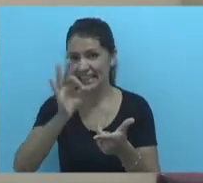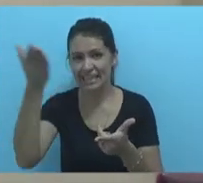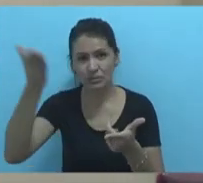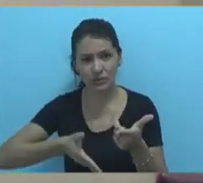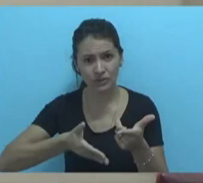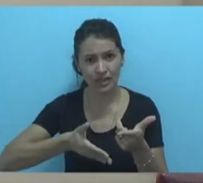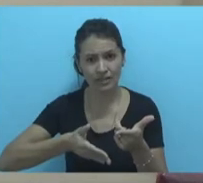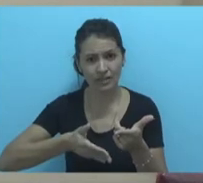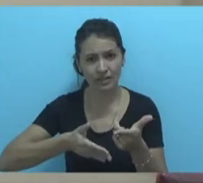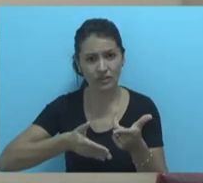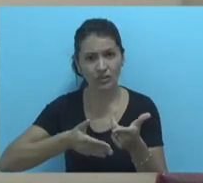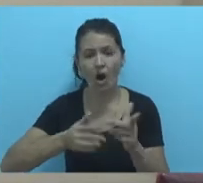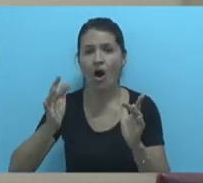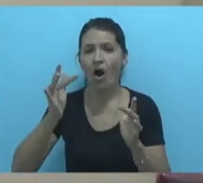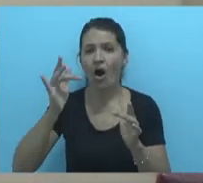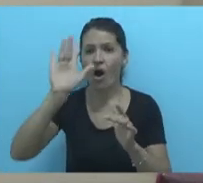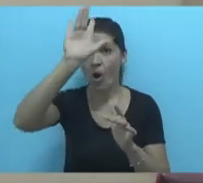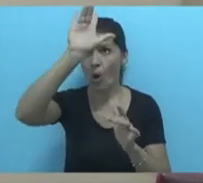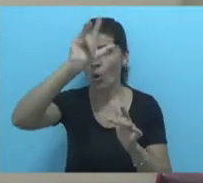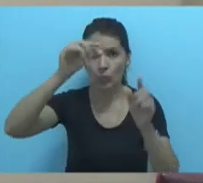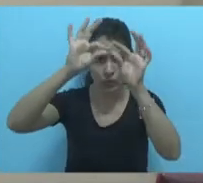formal a la energía eléctrica.